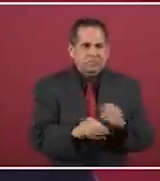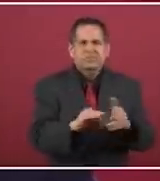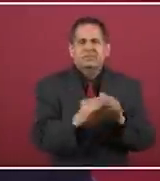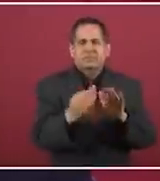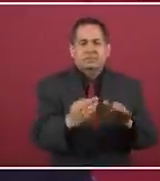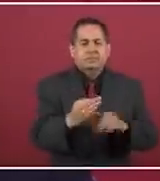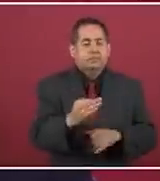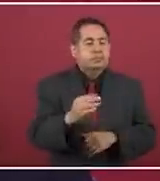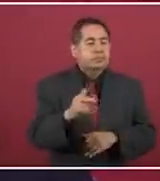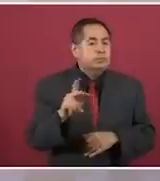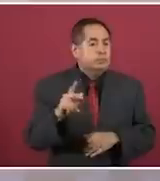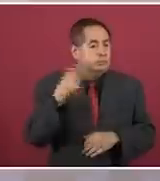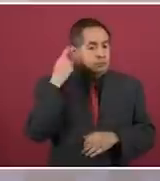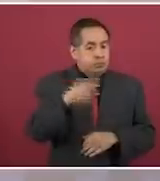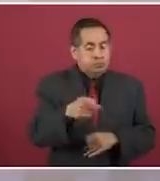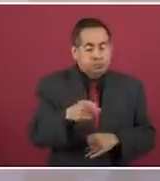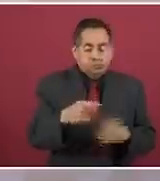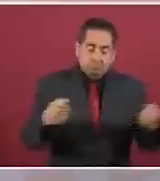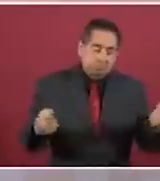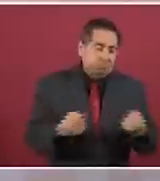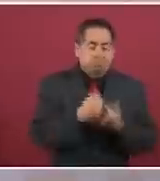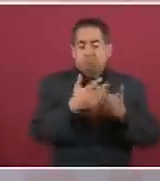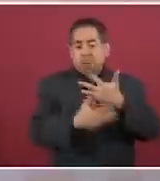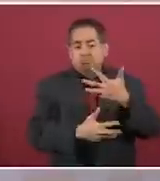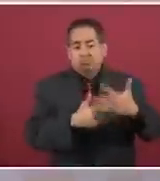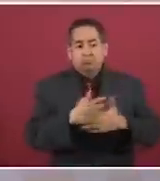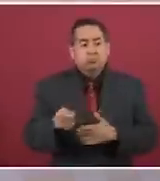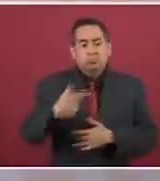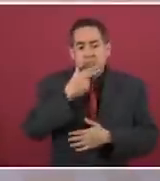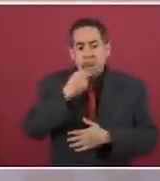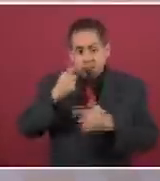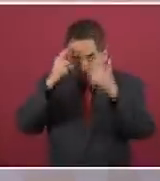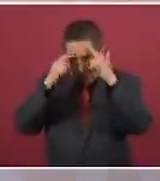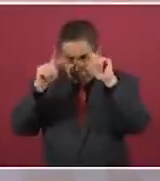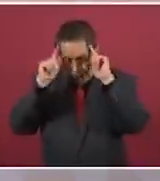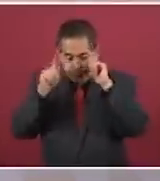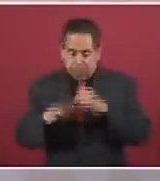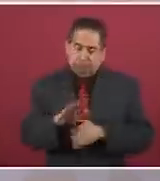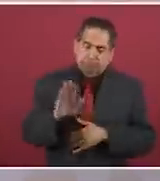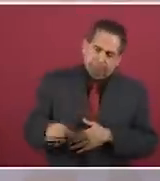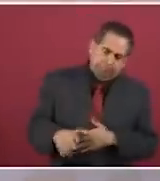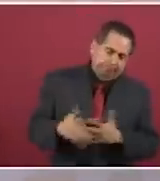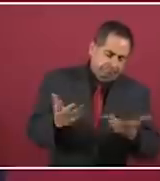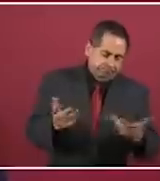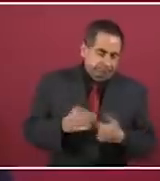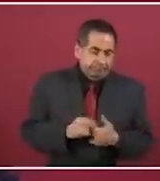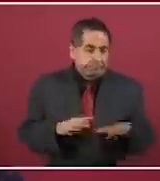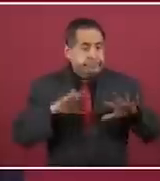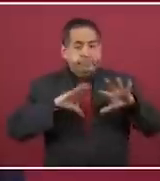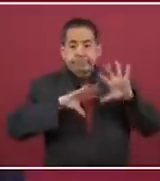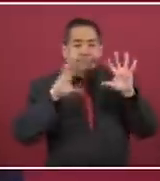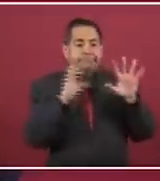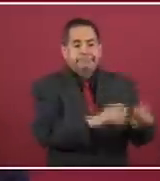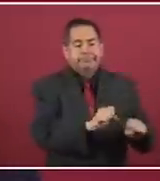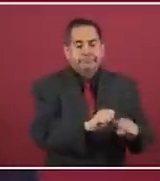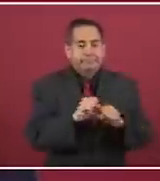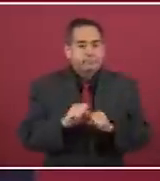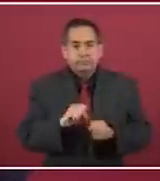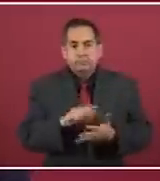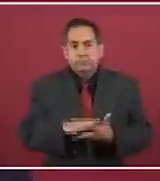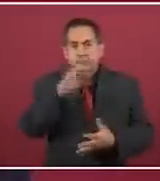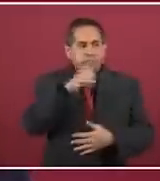perdió la vida un marino y a los que se detuvo, o sea, la